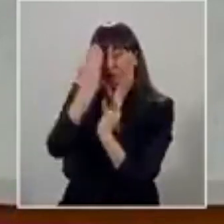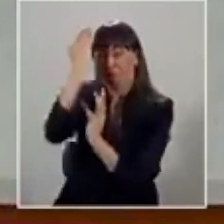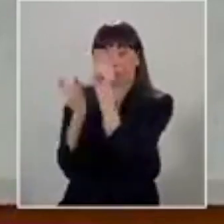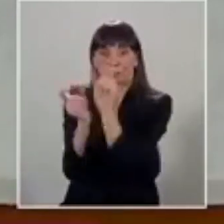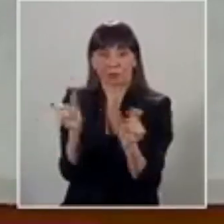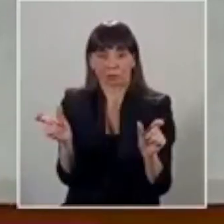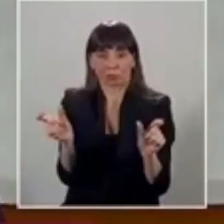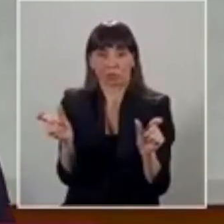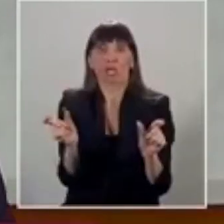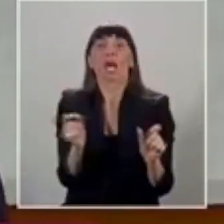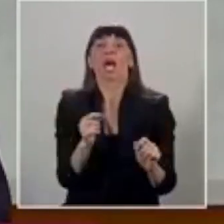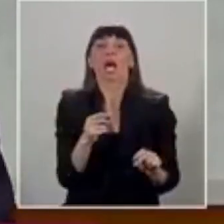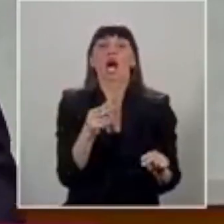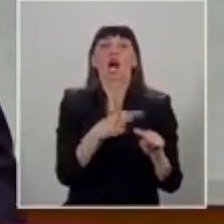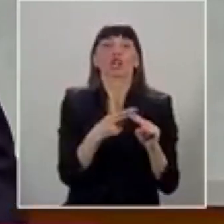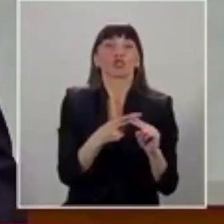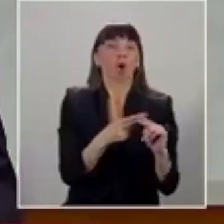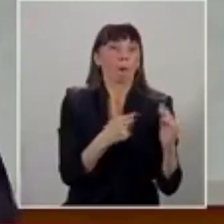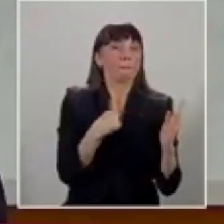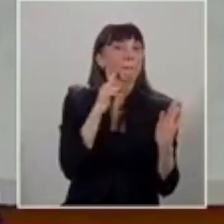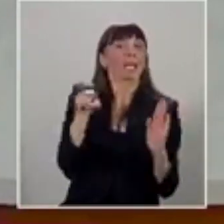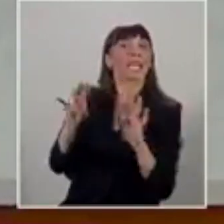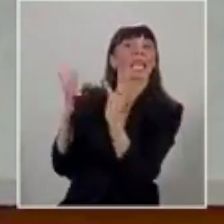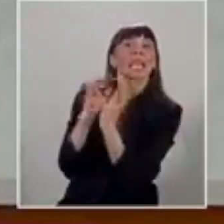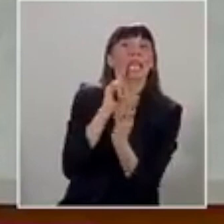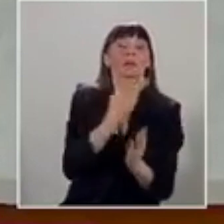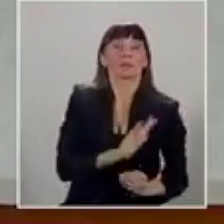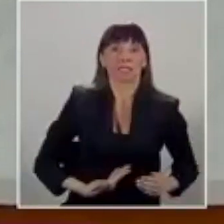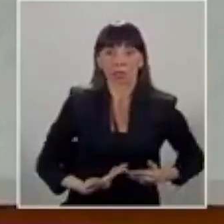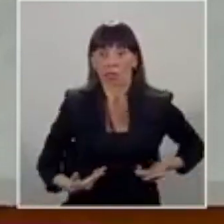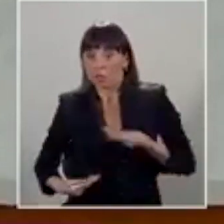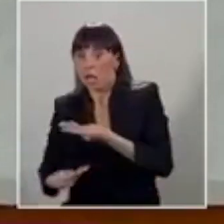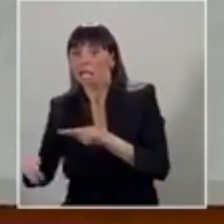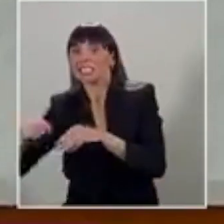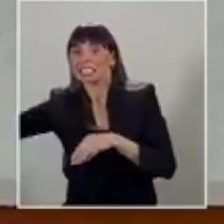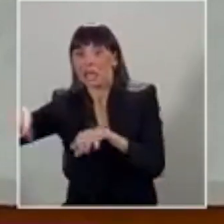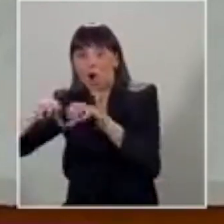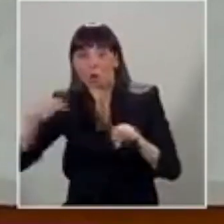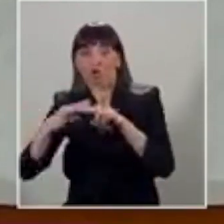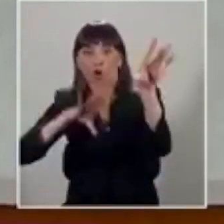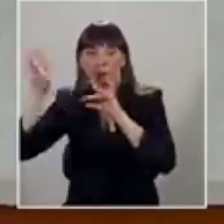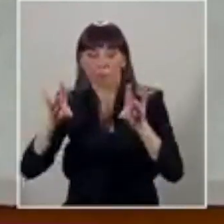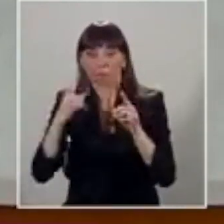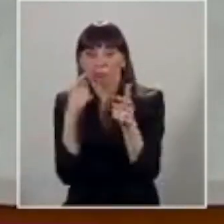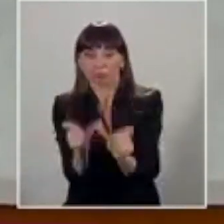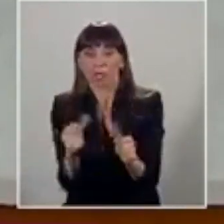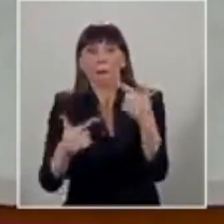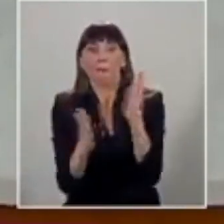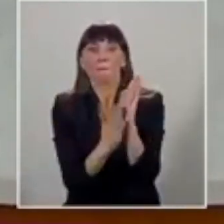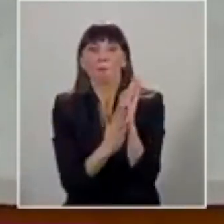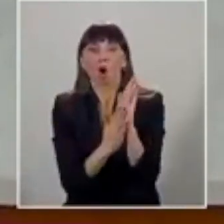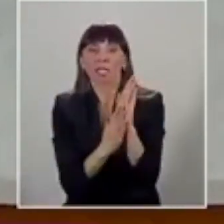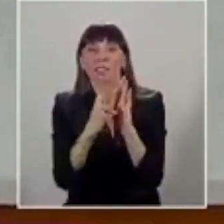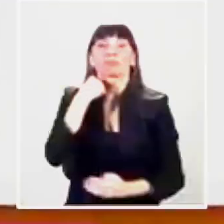personalidades propuestas por el presidente y con acuerdo del Senado, velará por el cumplimiento de una eficaz y transparente